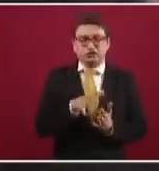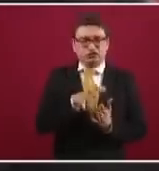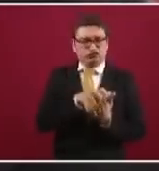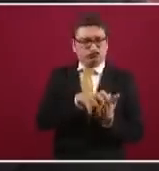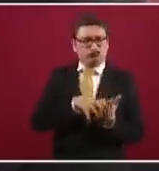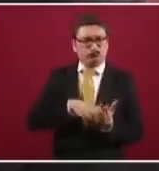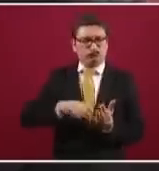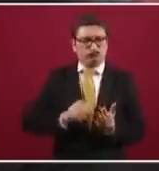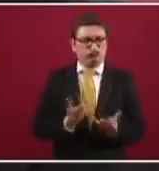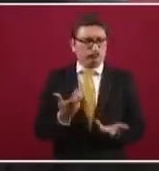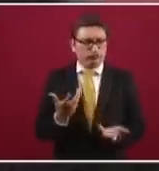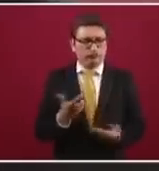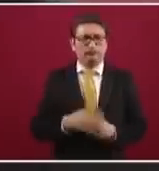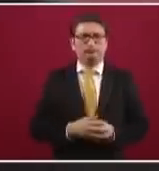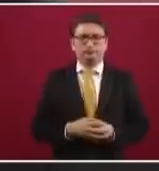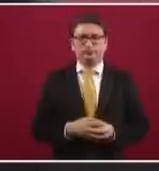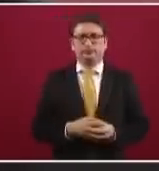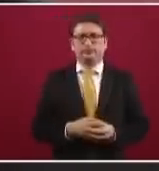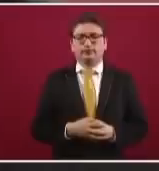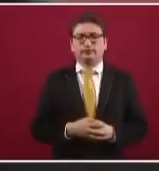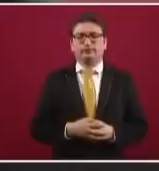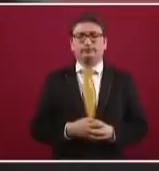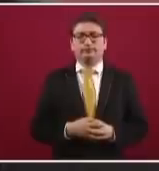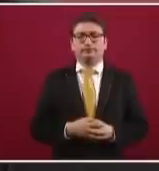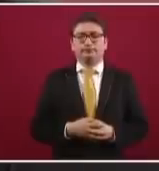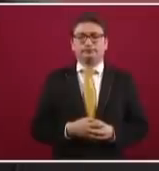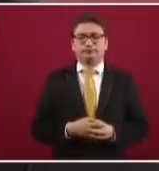Hay, por ejemplo, así como existe